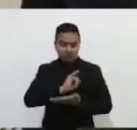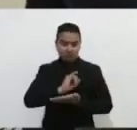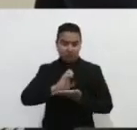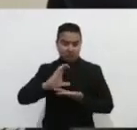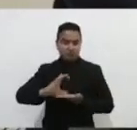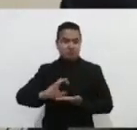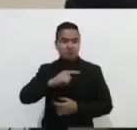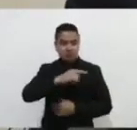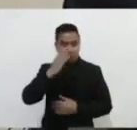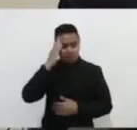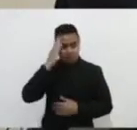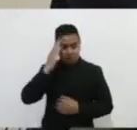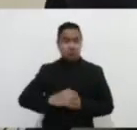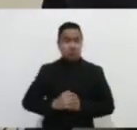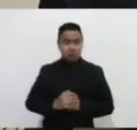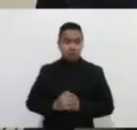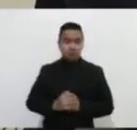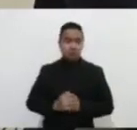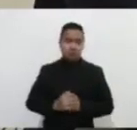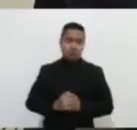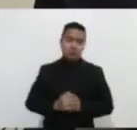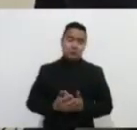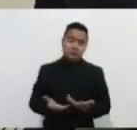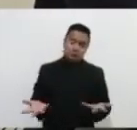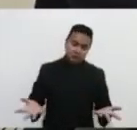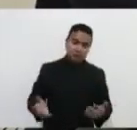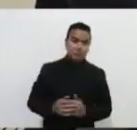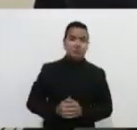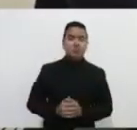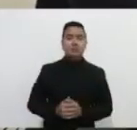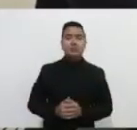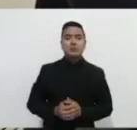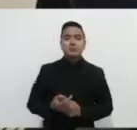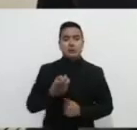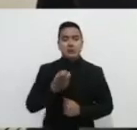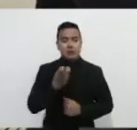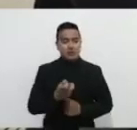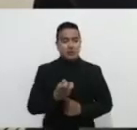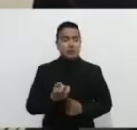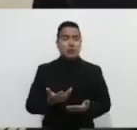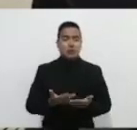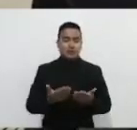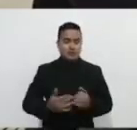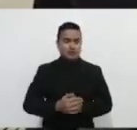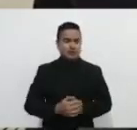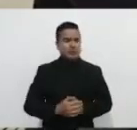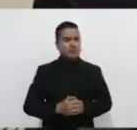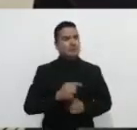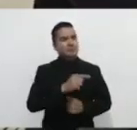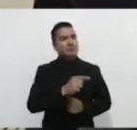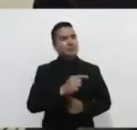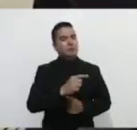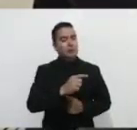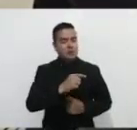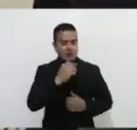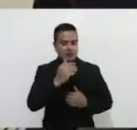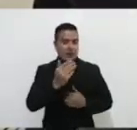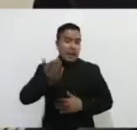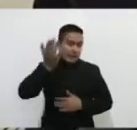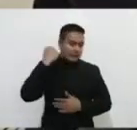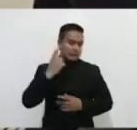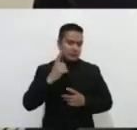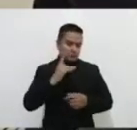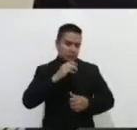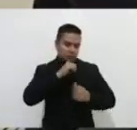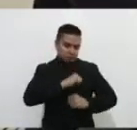del Instituto Electoral de Coahuila, además de que eres integrante, eres la presidenta. Entonces, seguramente, tal vez cuando ya llegaste a este